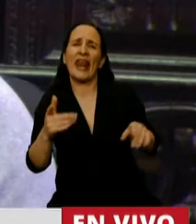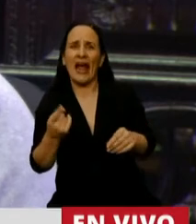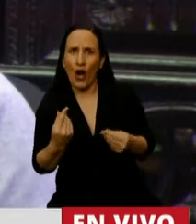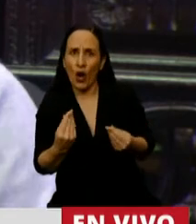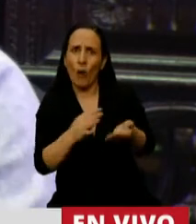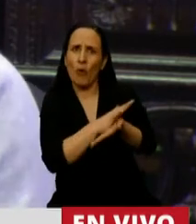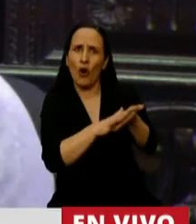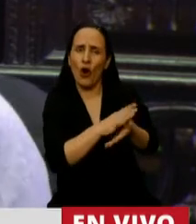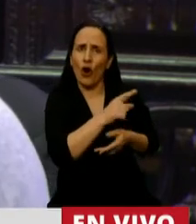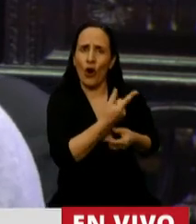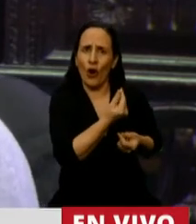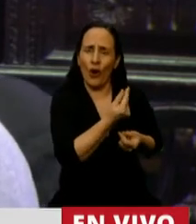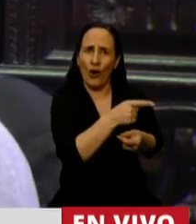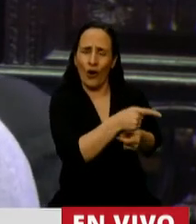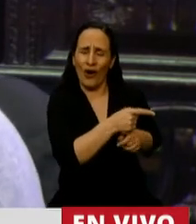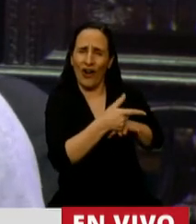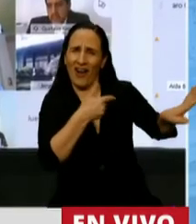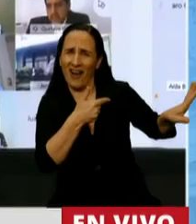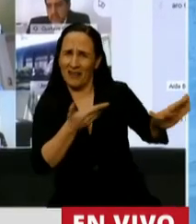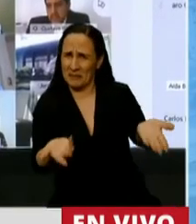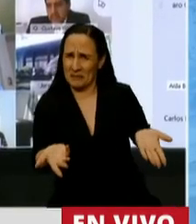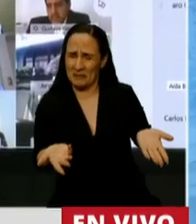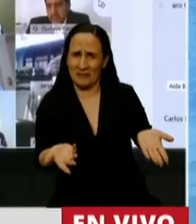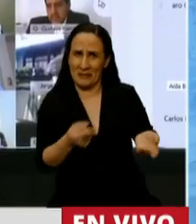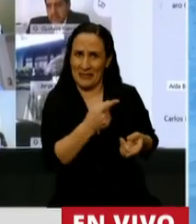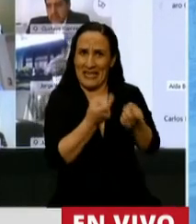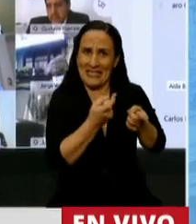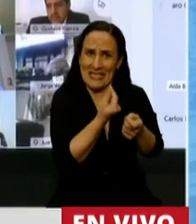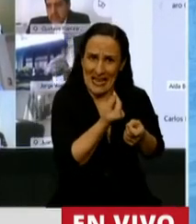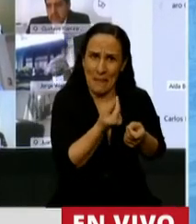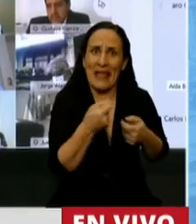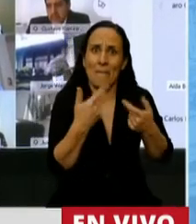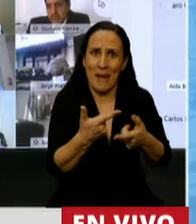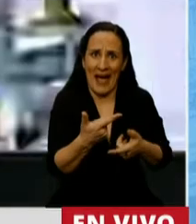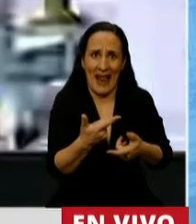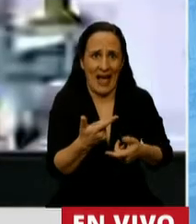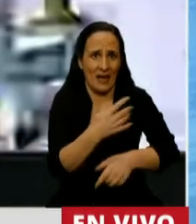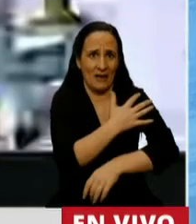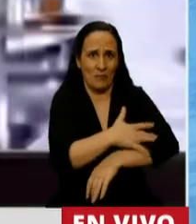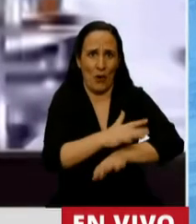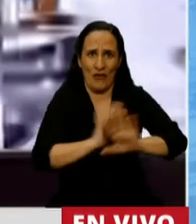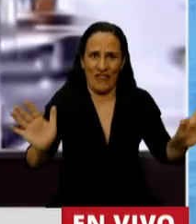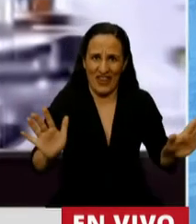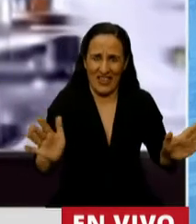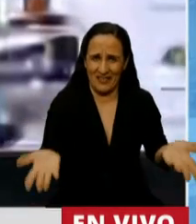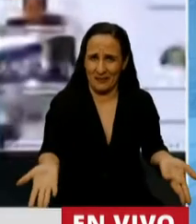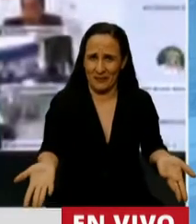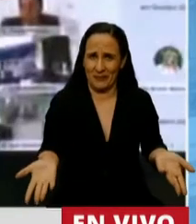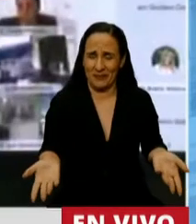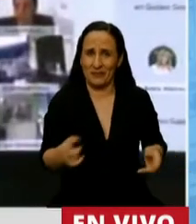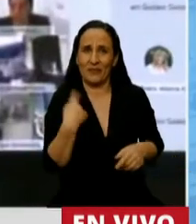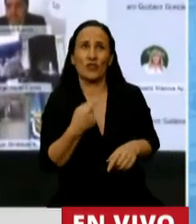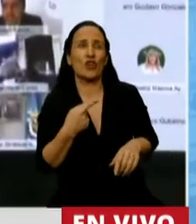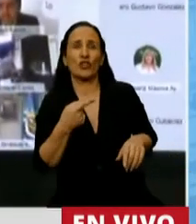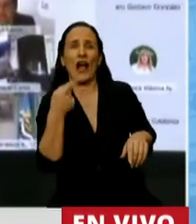necesario para erradicar la es evidente no se puede cuando se actúa cuanto la contra el capital